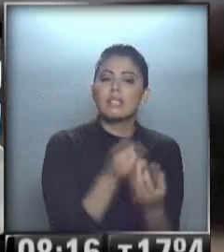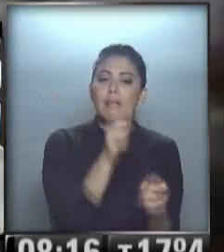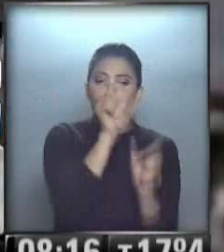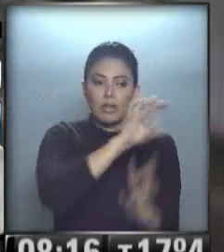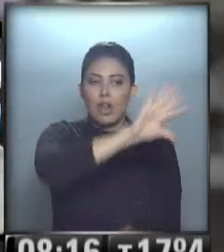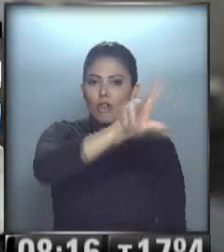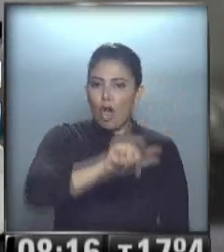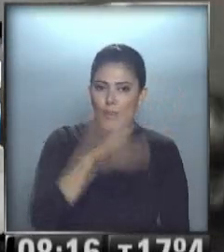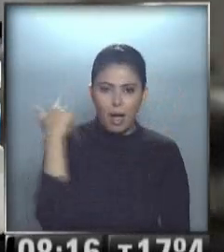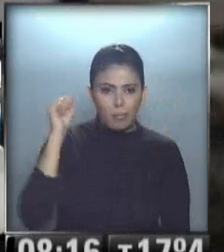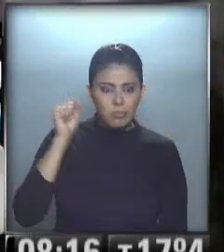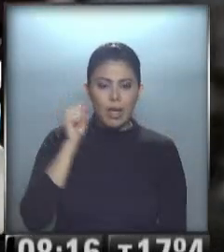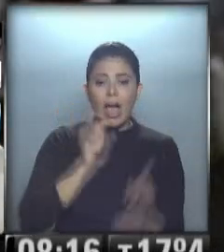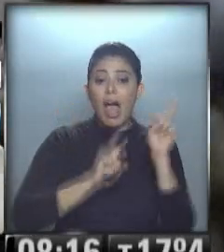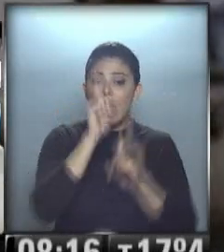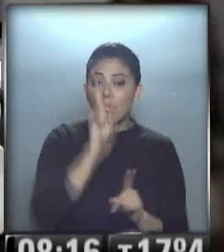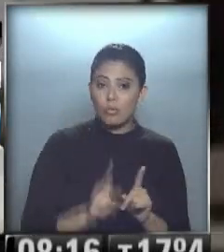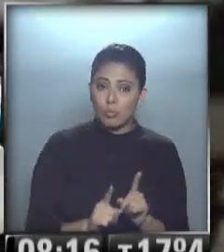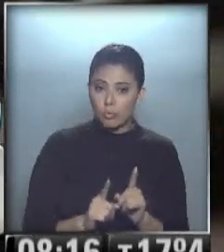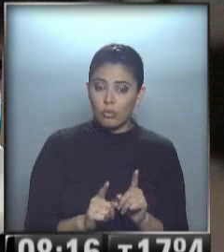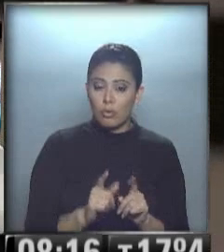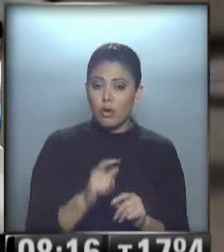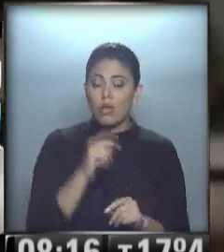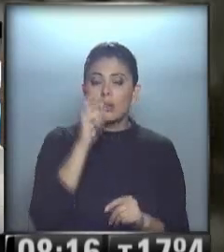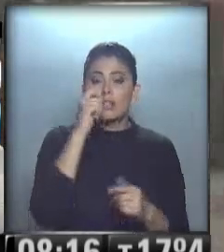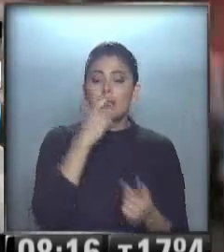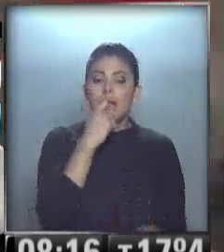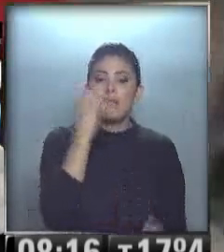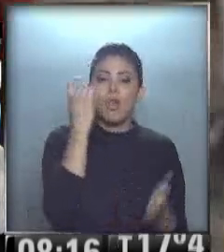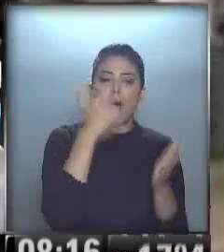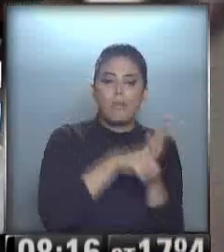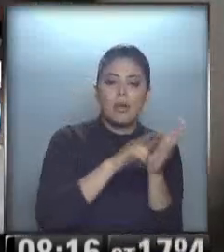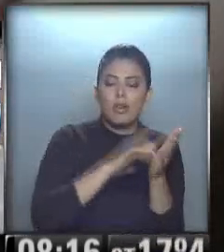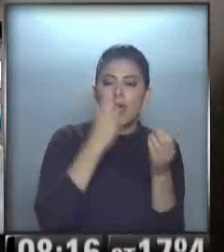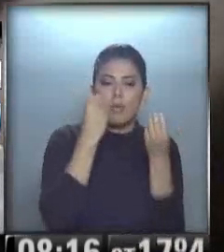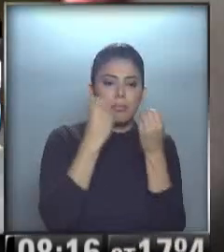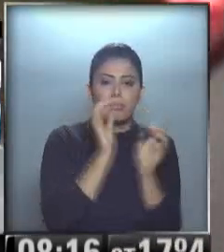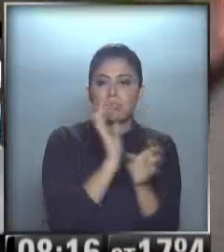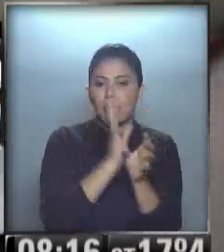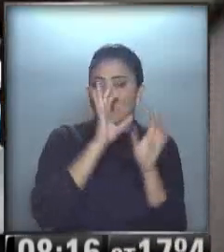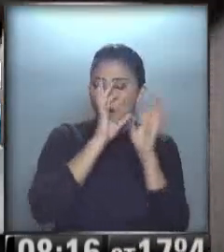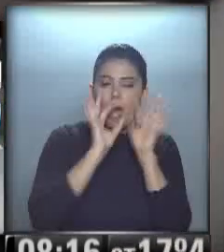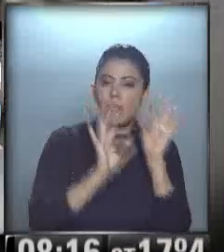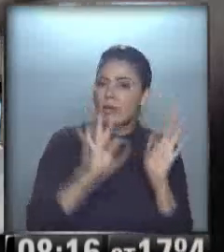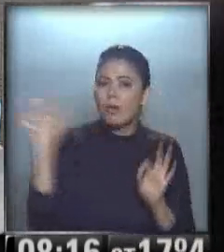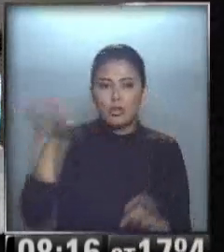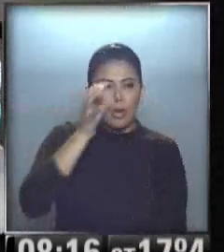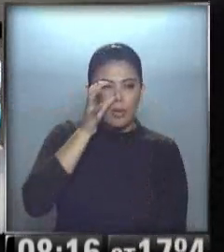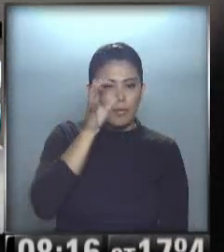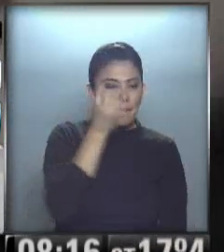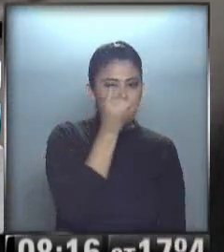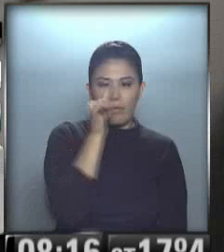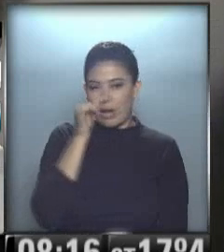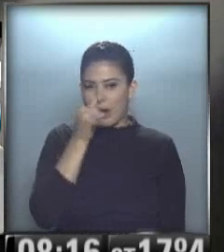robos. Hay muchos que están, digamos, que han dejado no las huellas, sino los muñones, digamos, porque están todos filmados